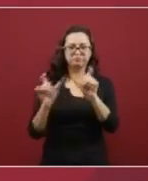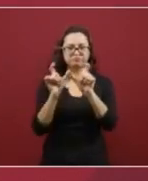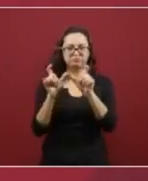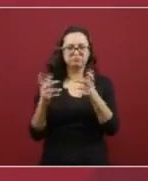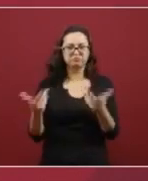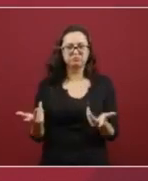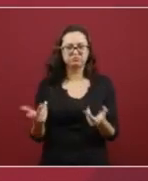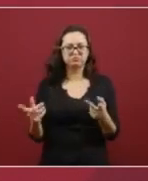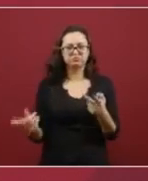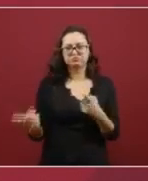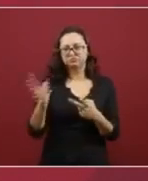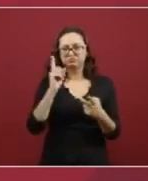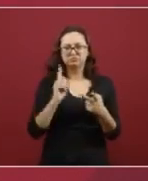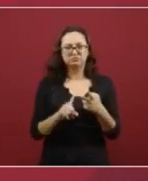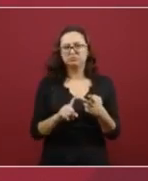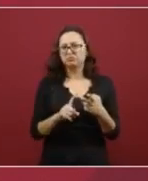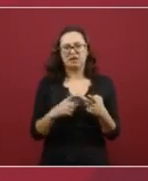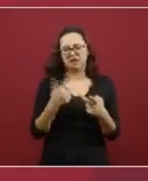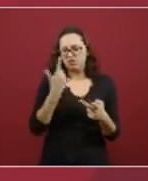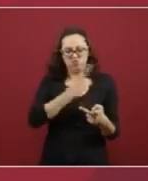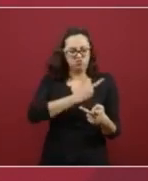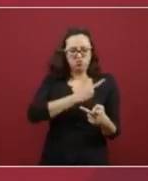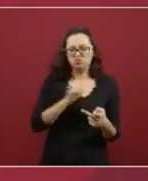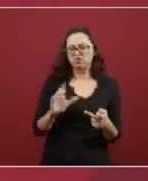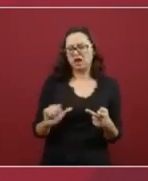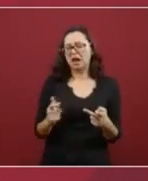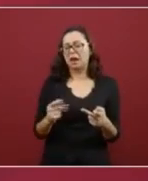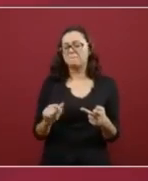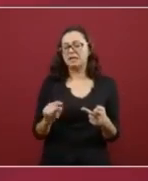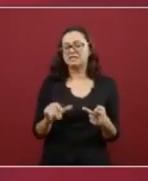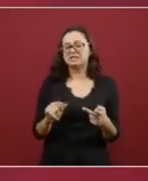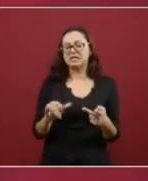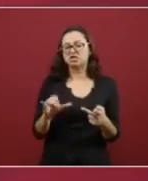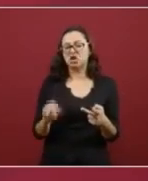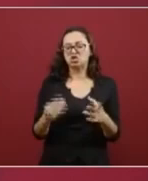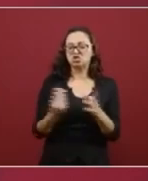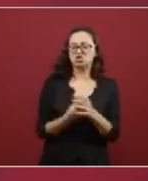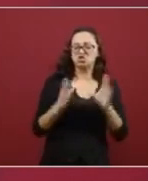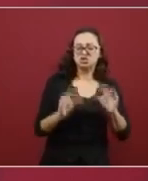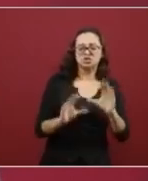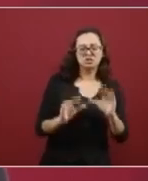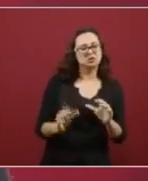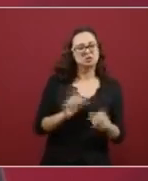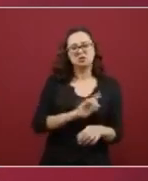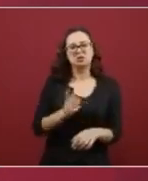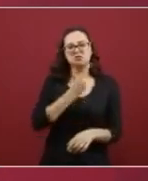Capacitación, no, puede ser formación,